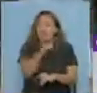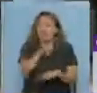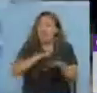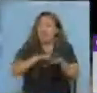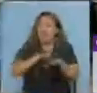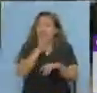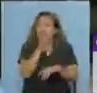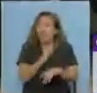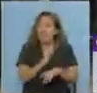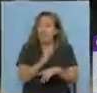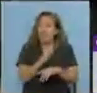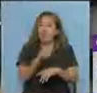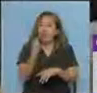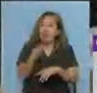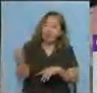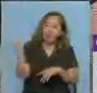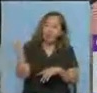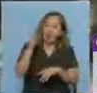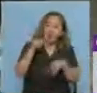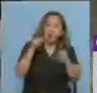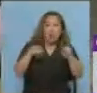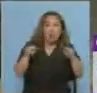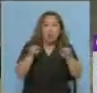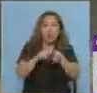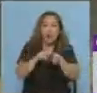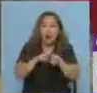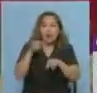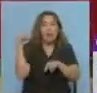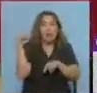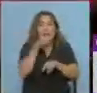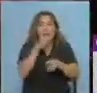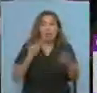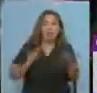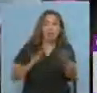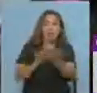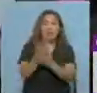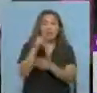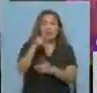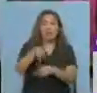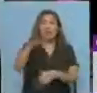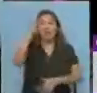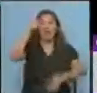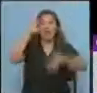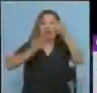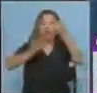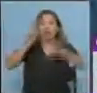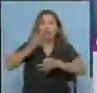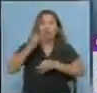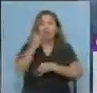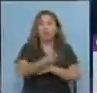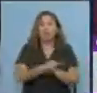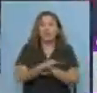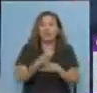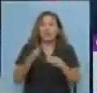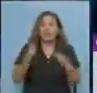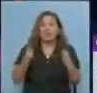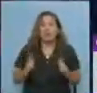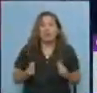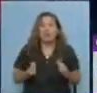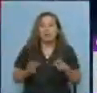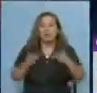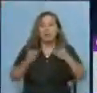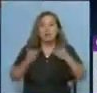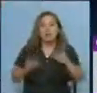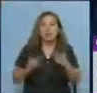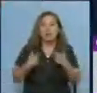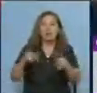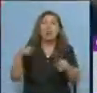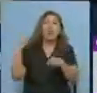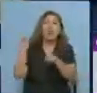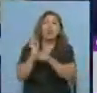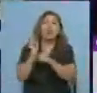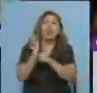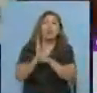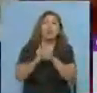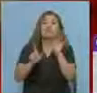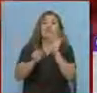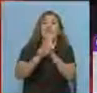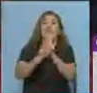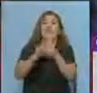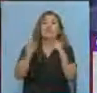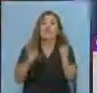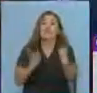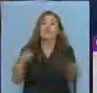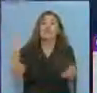acá. Nosotros vamos a hacer la presentación a la justicia que dijimos, un amparo para